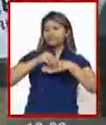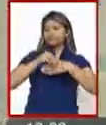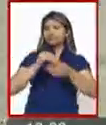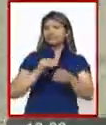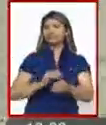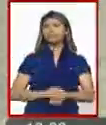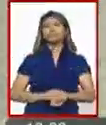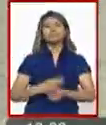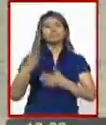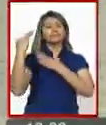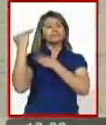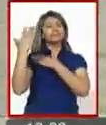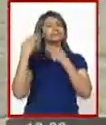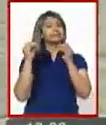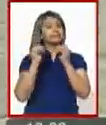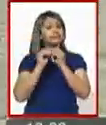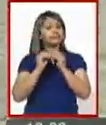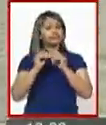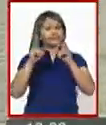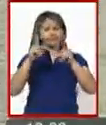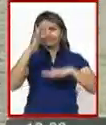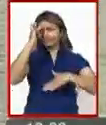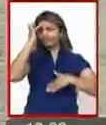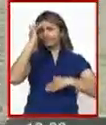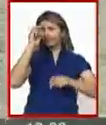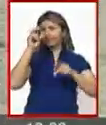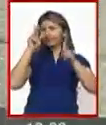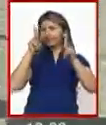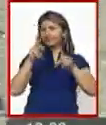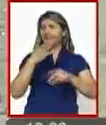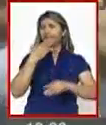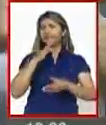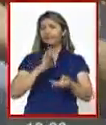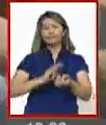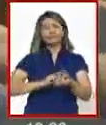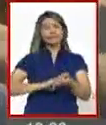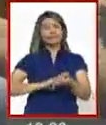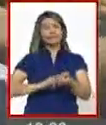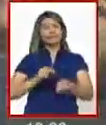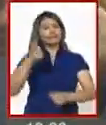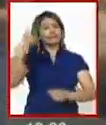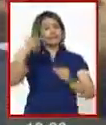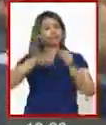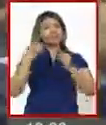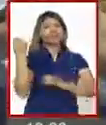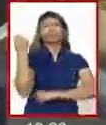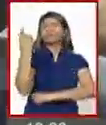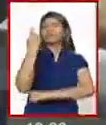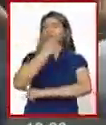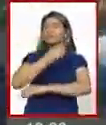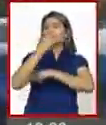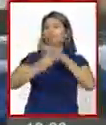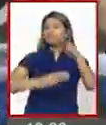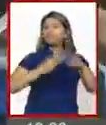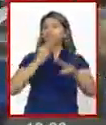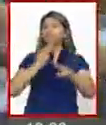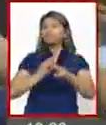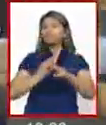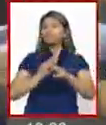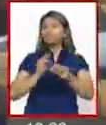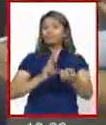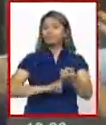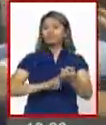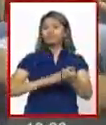diabetes. Santa Cruz concentra el mayor índice de personas con este mal. Recordar el Día Mundial de la Diabetes, 14 de